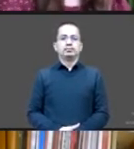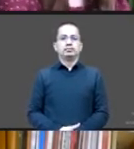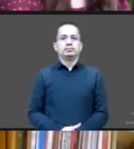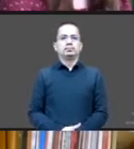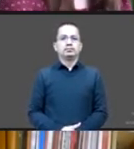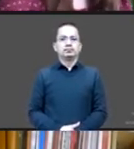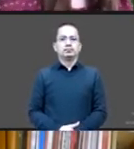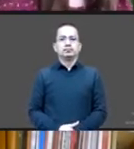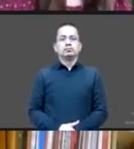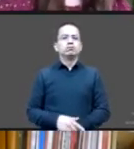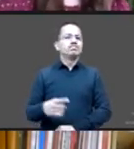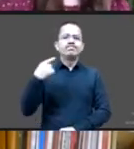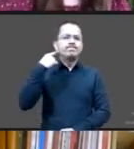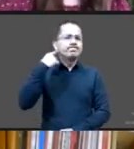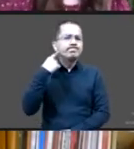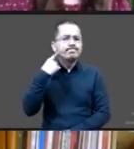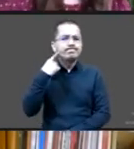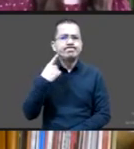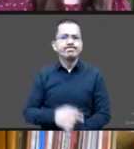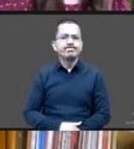Verónica no te escuchamos